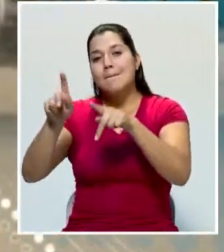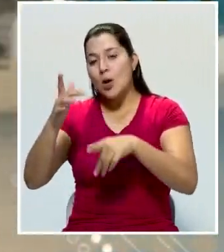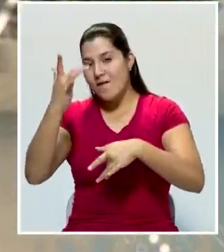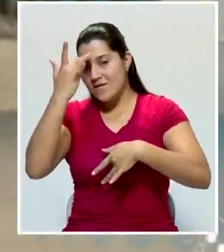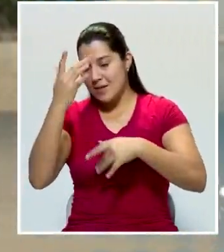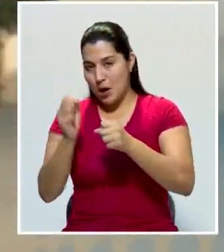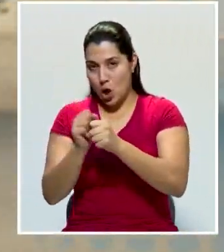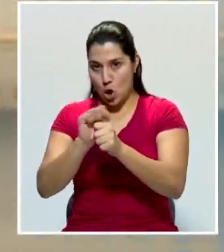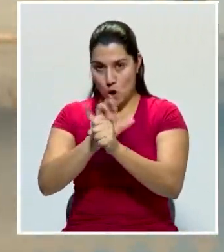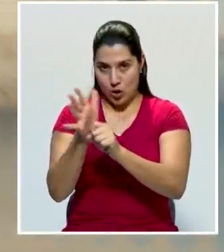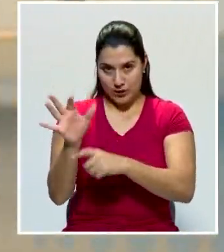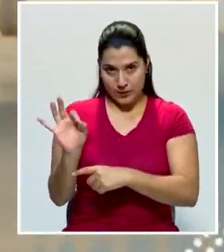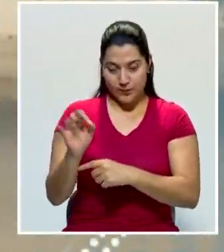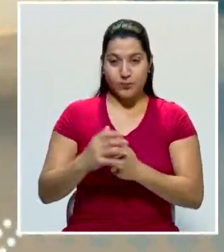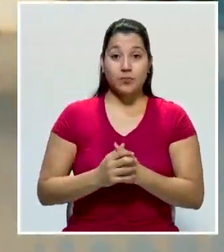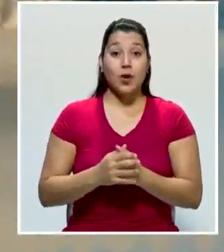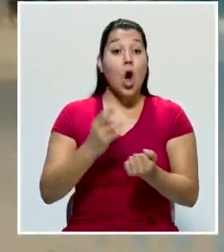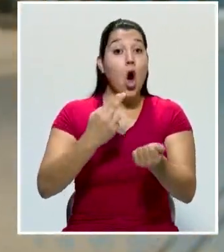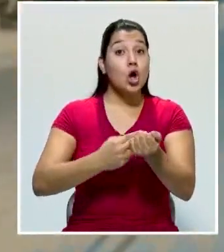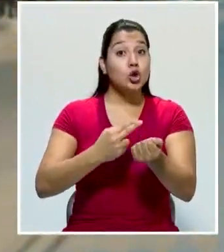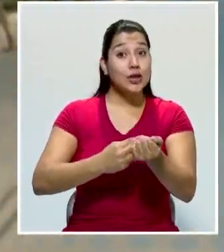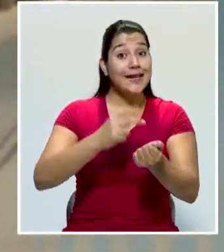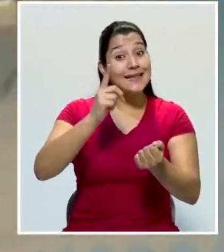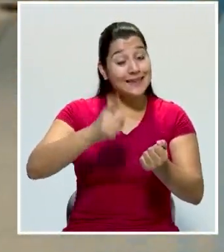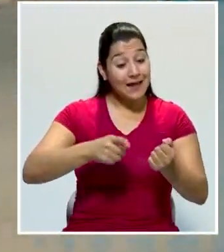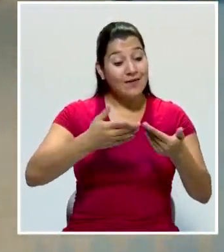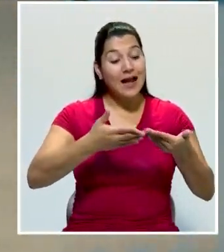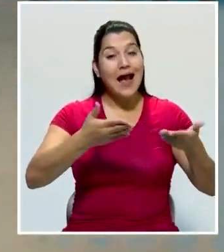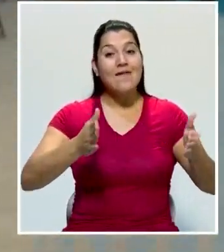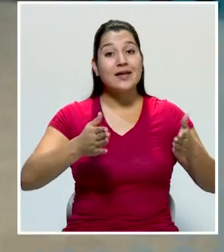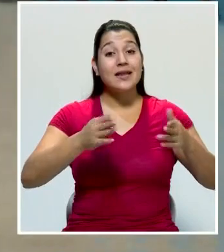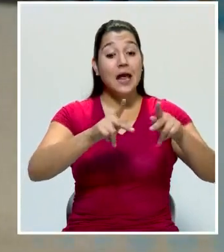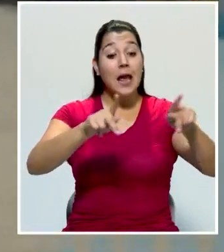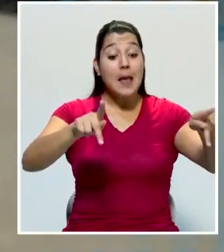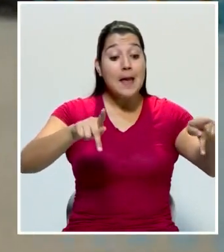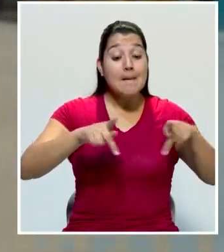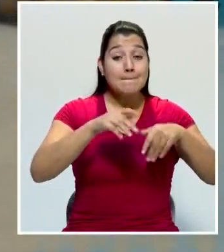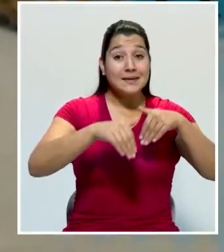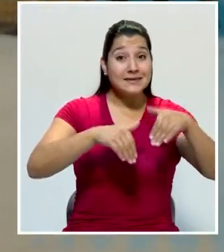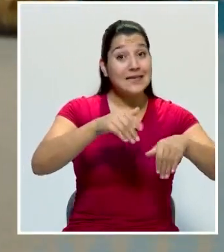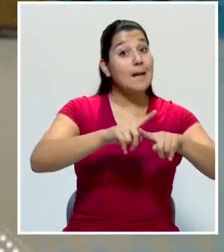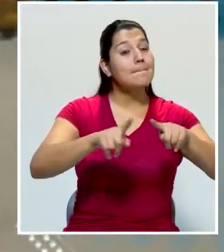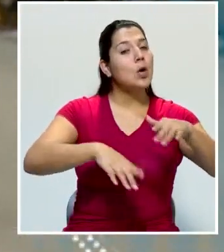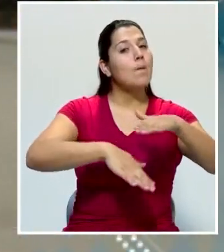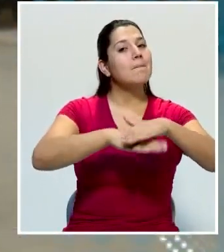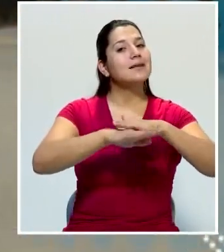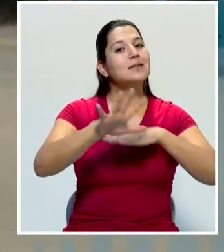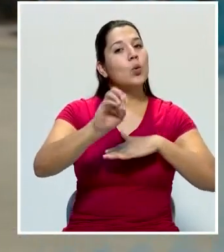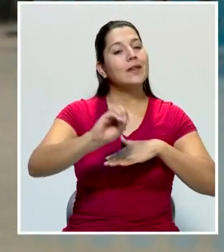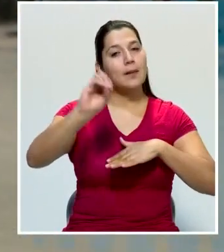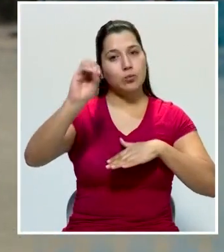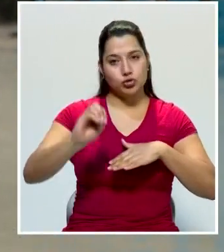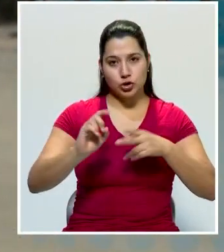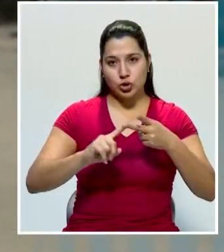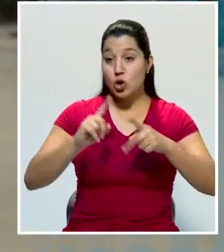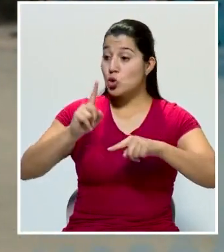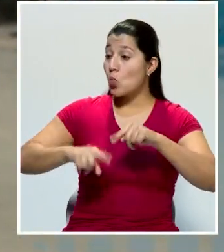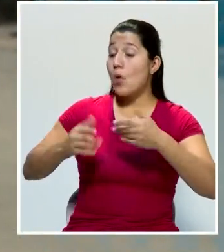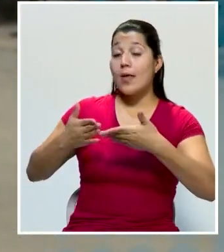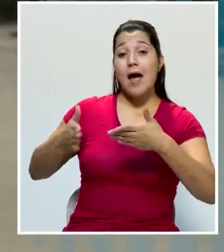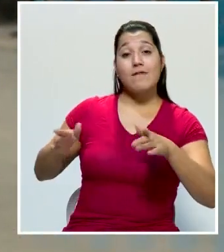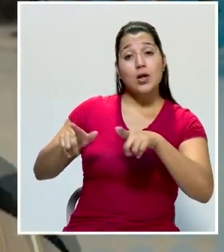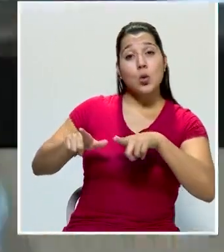Hoteles deberán habilitar piscinas en un 50% de su capacidad y no podrán habilitar espacios comunes como casinos